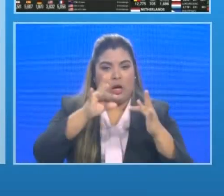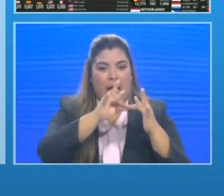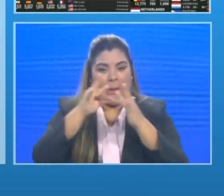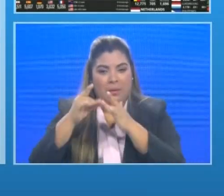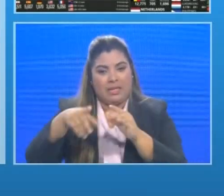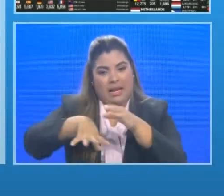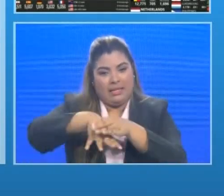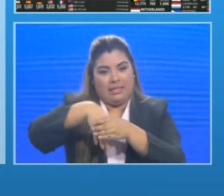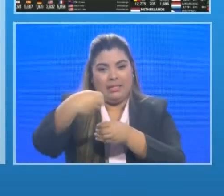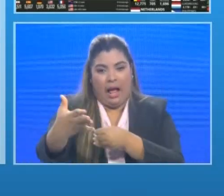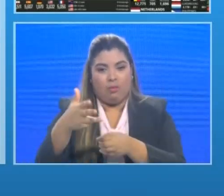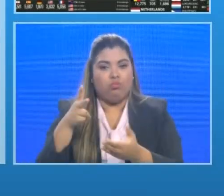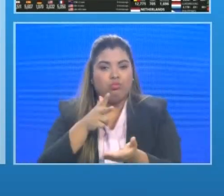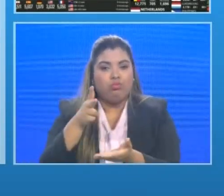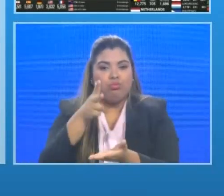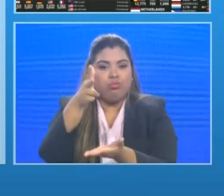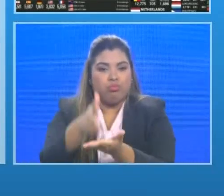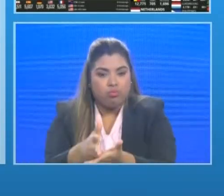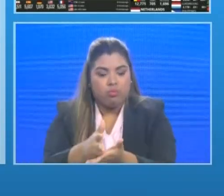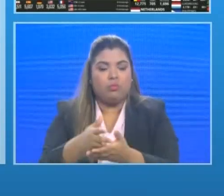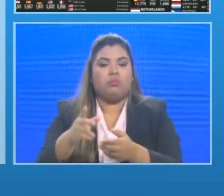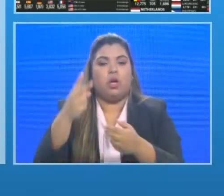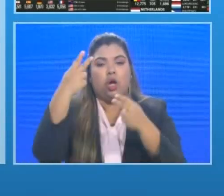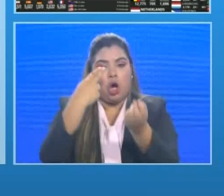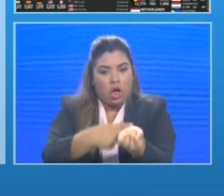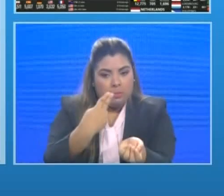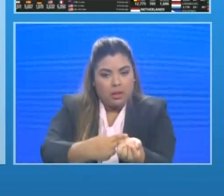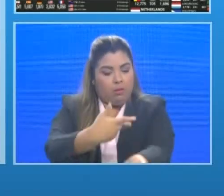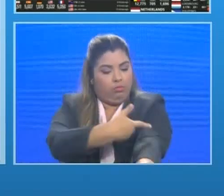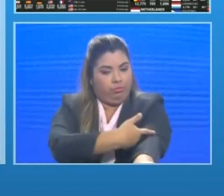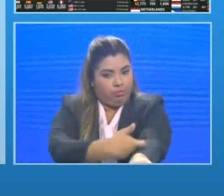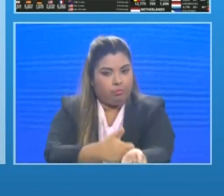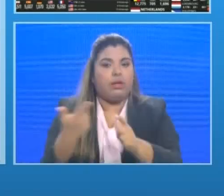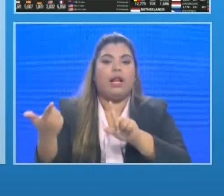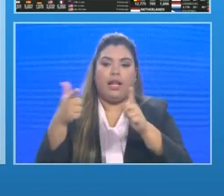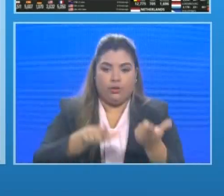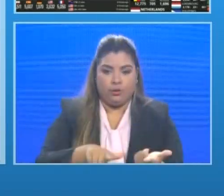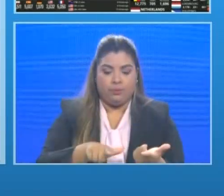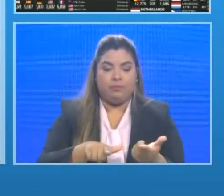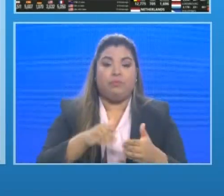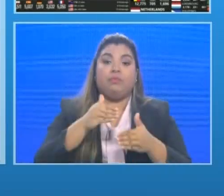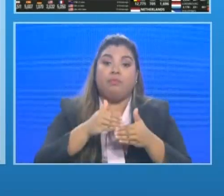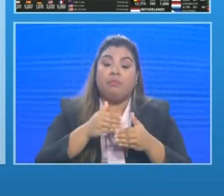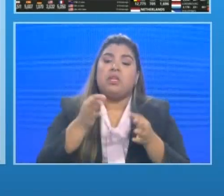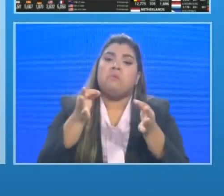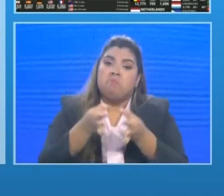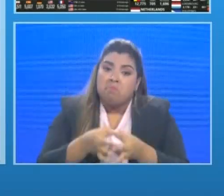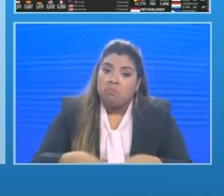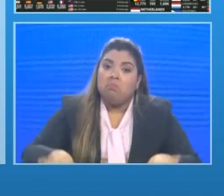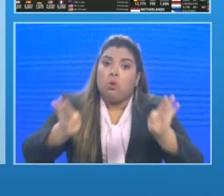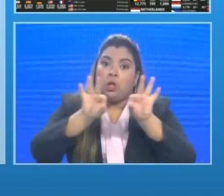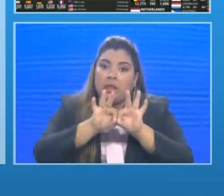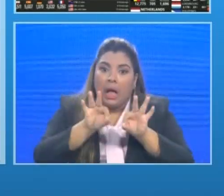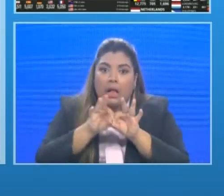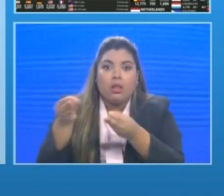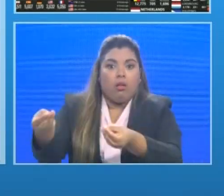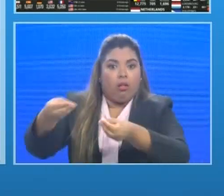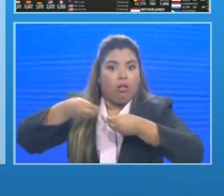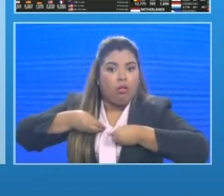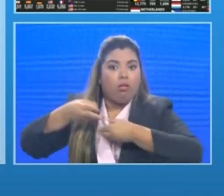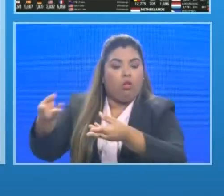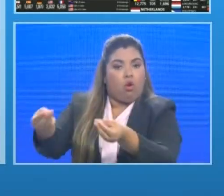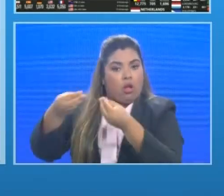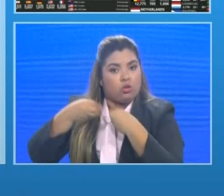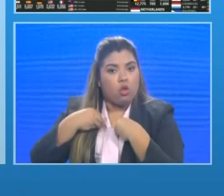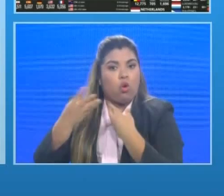llegar al banco de sangre. Por otro lado, hemos recibido una cantidad importante de donaciones que no voy a poder mencionar, lo